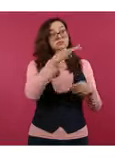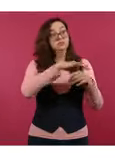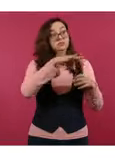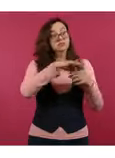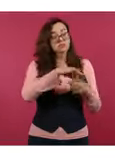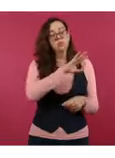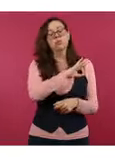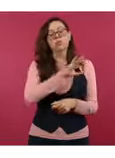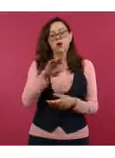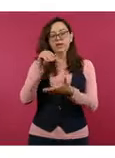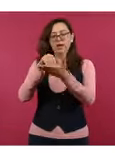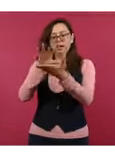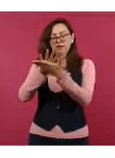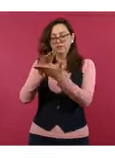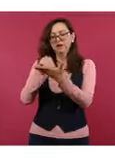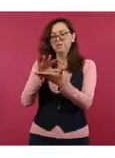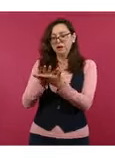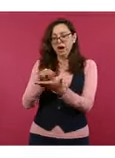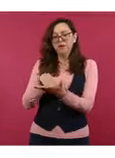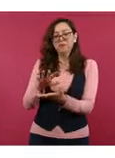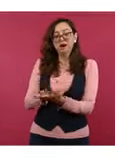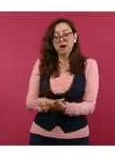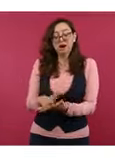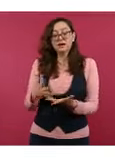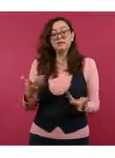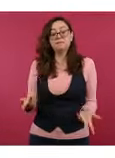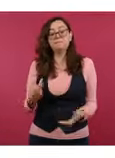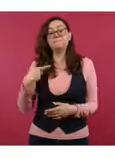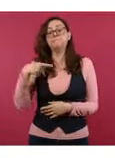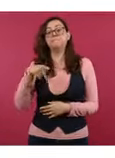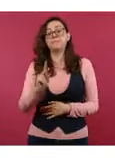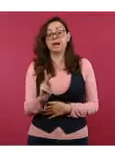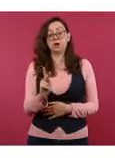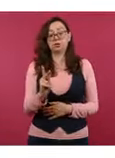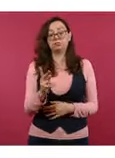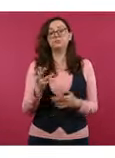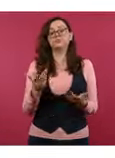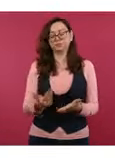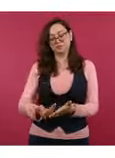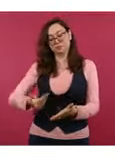esos 227.000, el problema fue estos